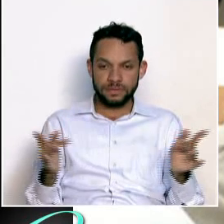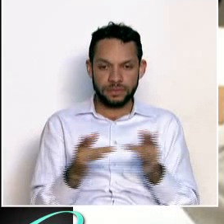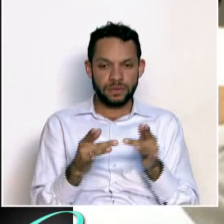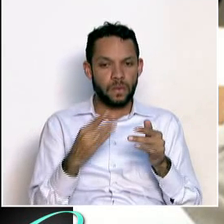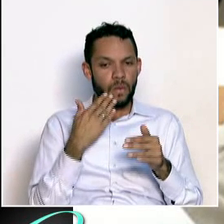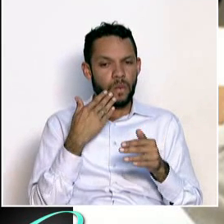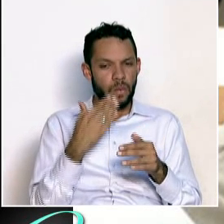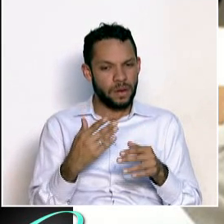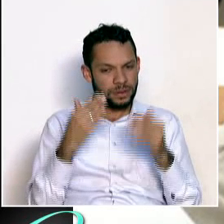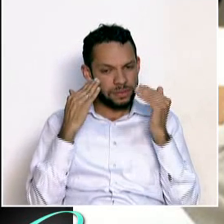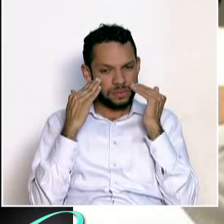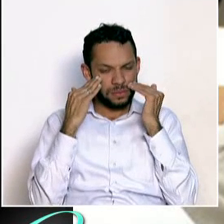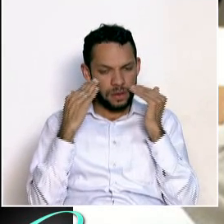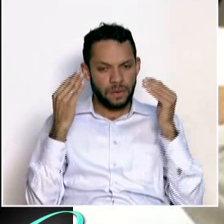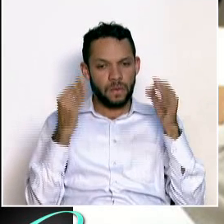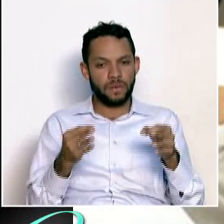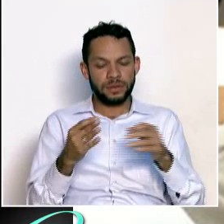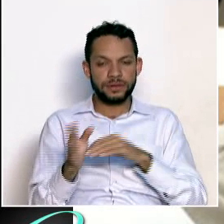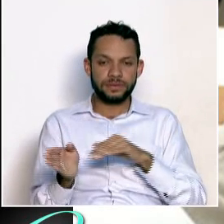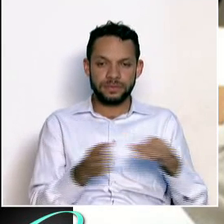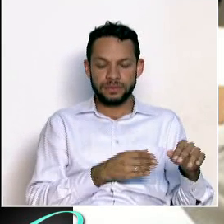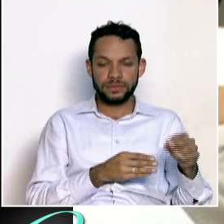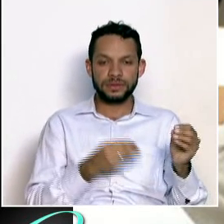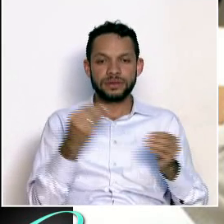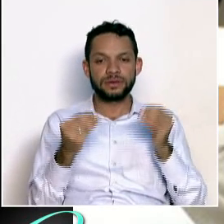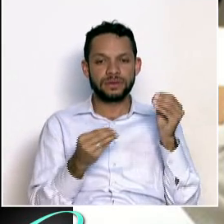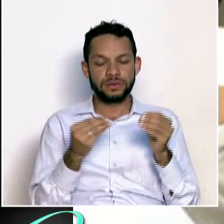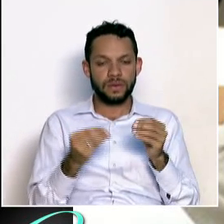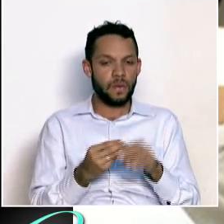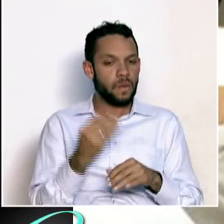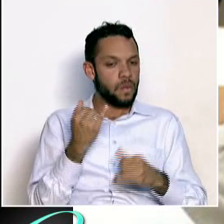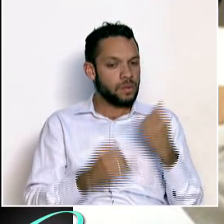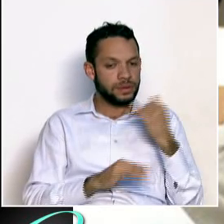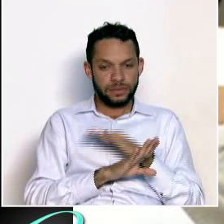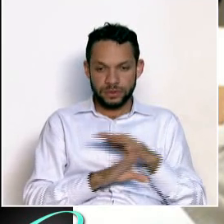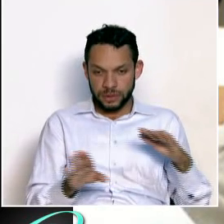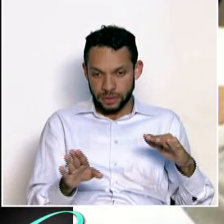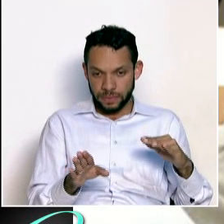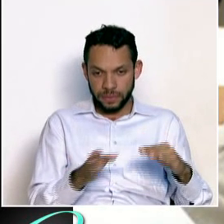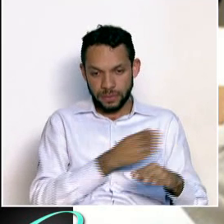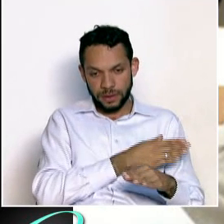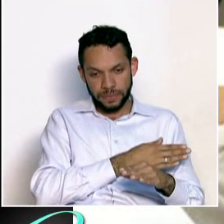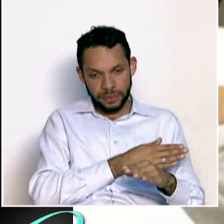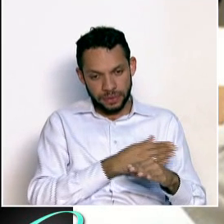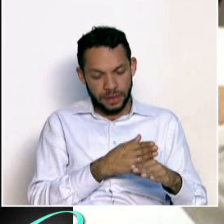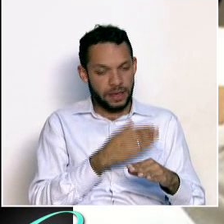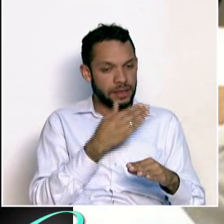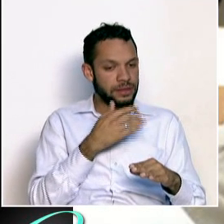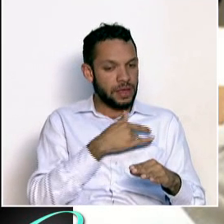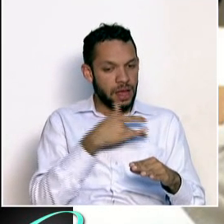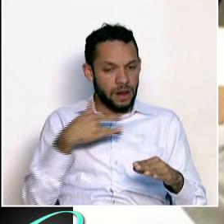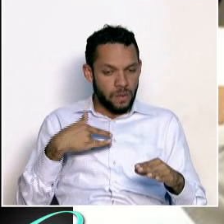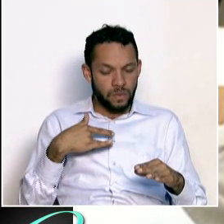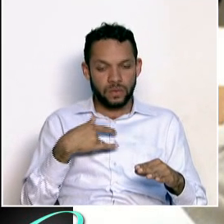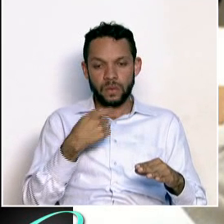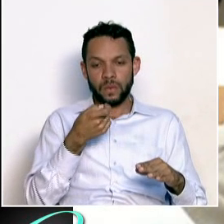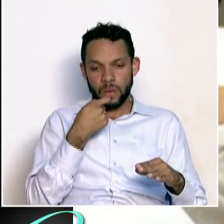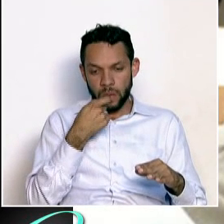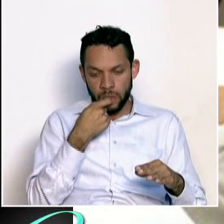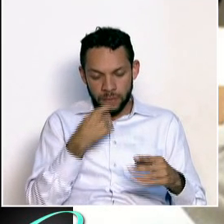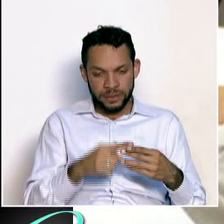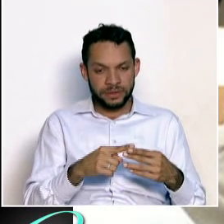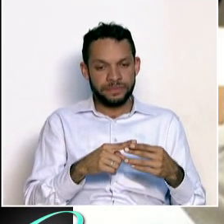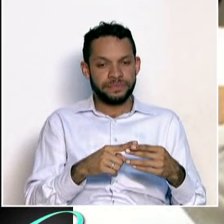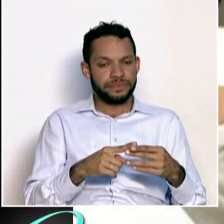Nao? A la hipnosis se recurre como última instancia cuando los métodos tradicionales, dietéticos,